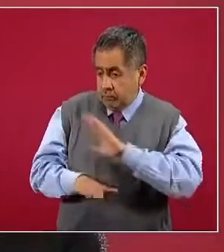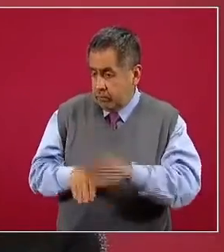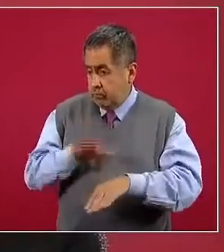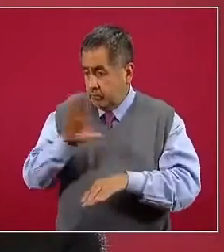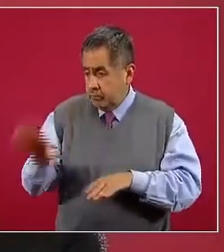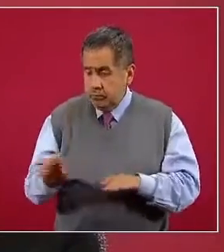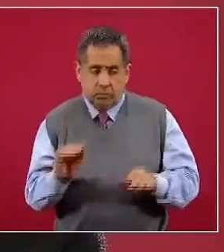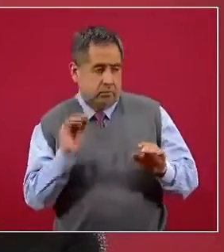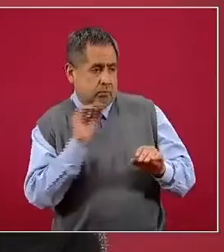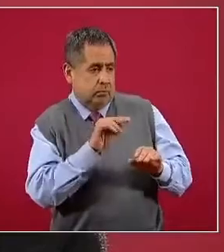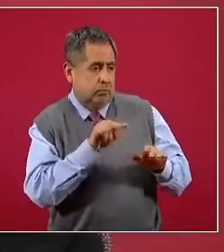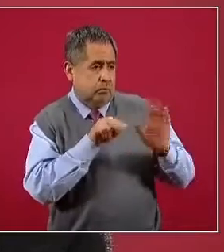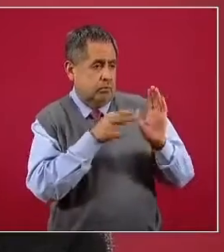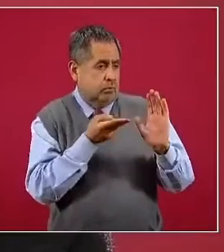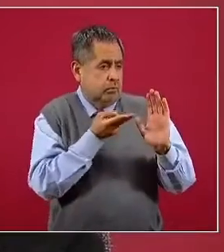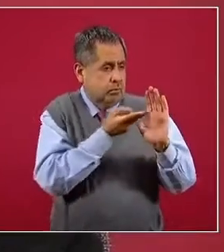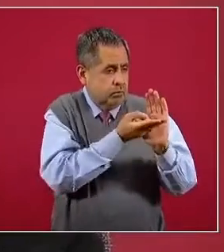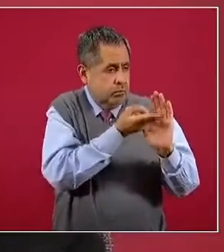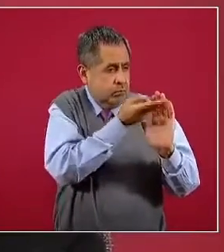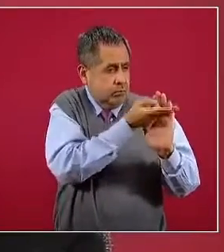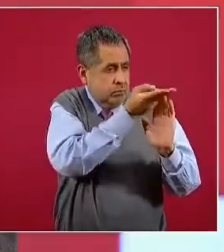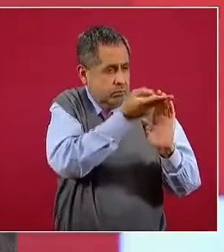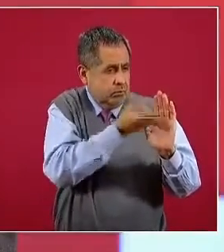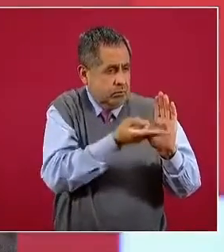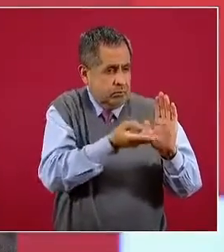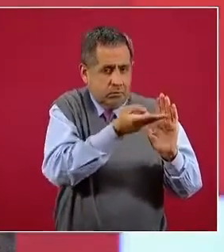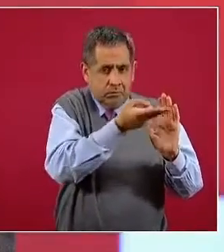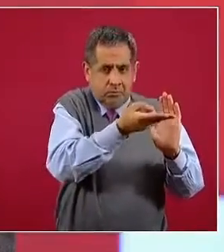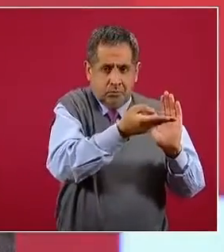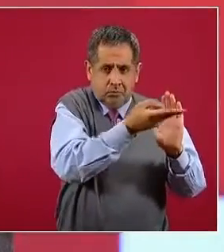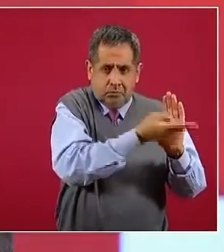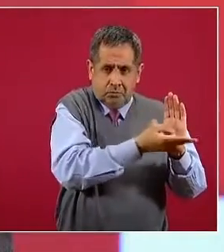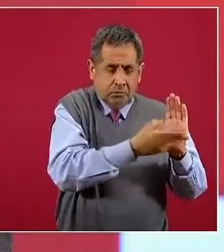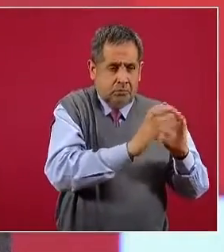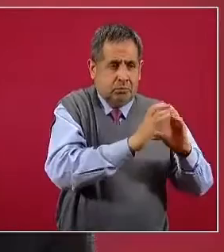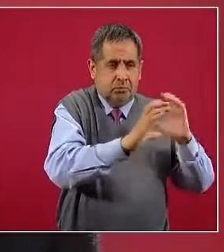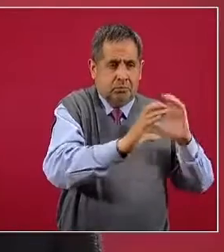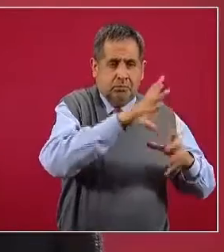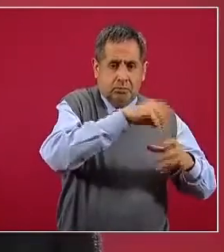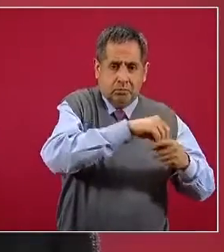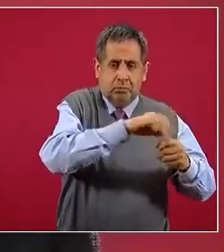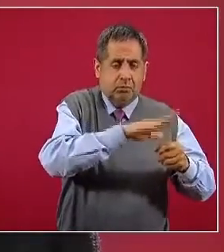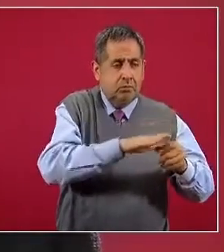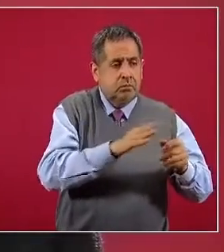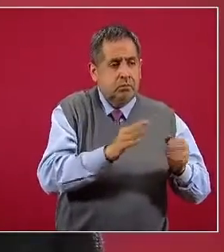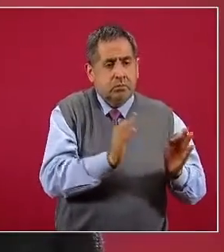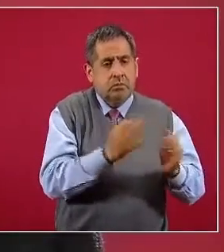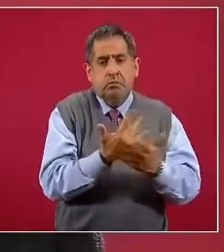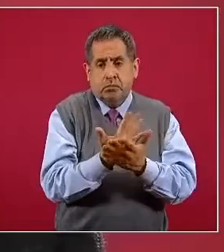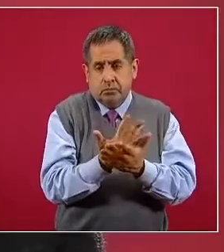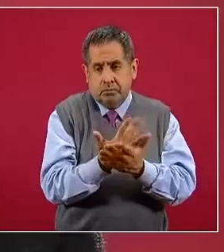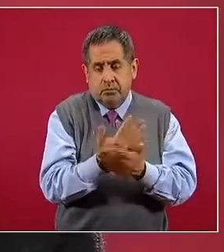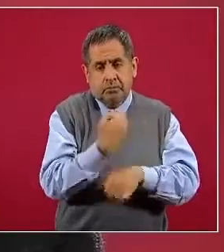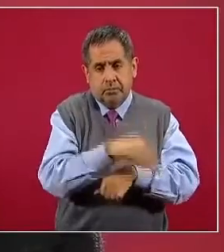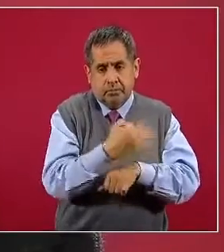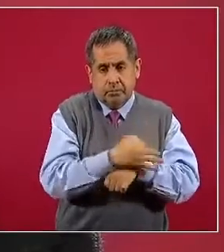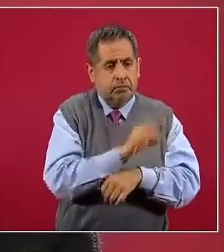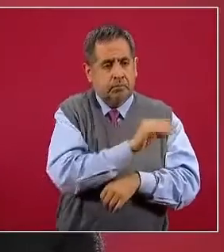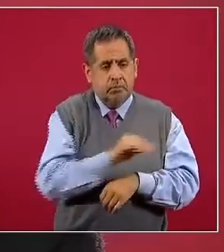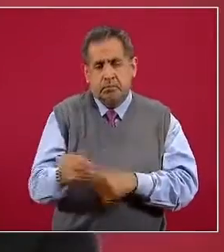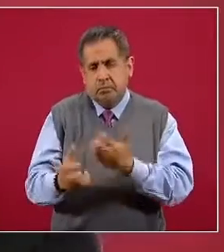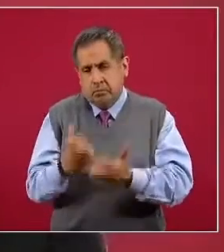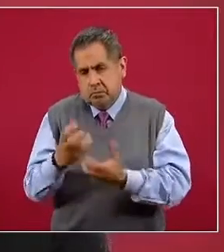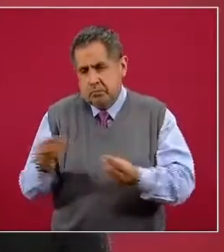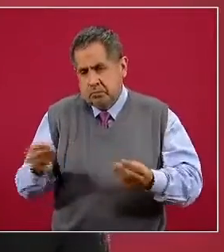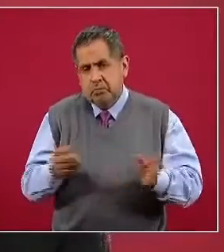la posibilidad de que haya una preocupación social con absoluta transparencia. Lo que podemos decir a las personas residentes del estado de